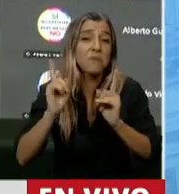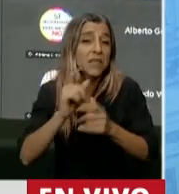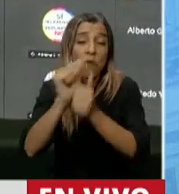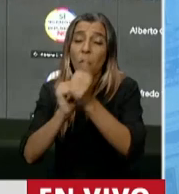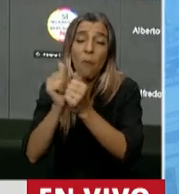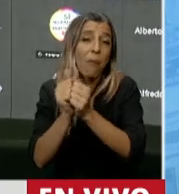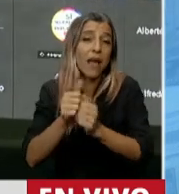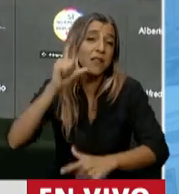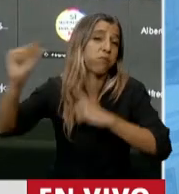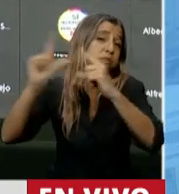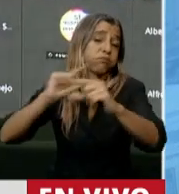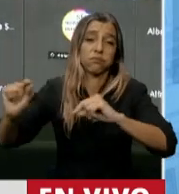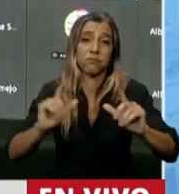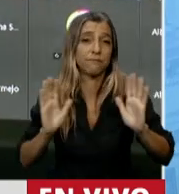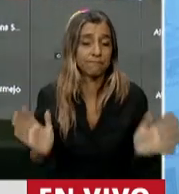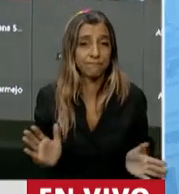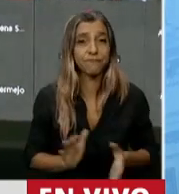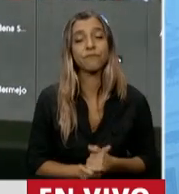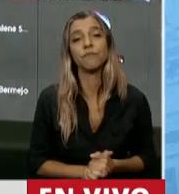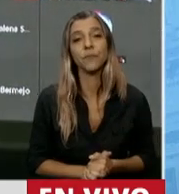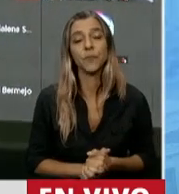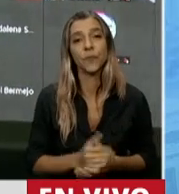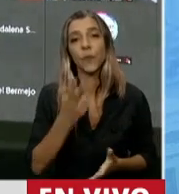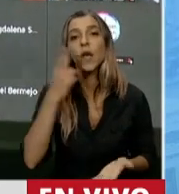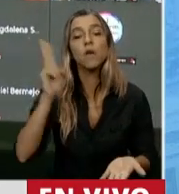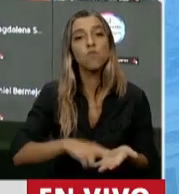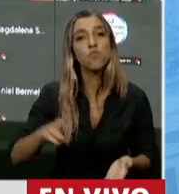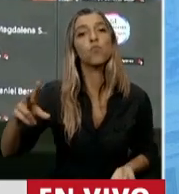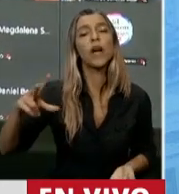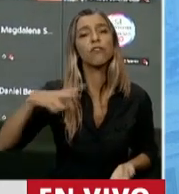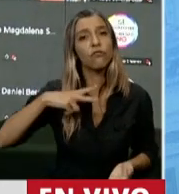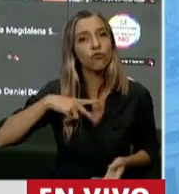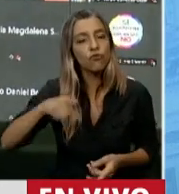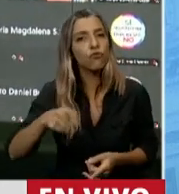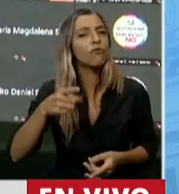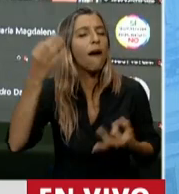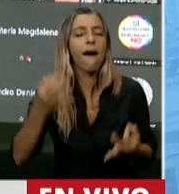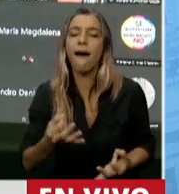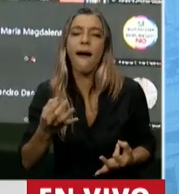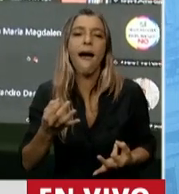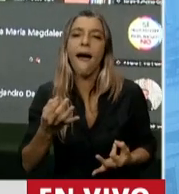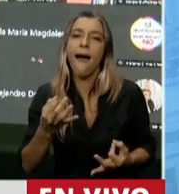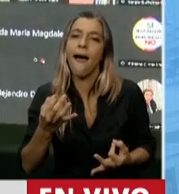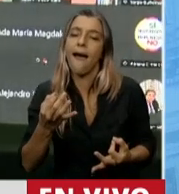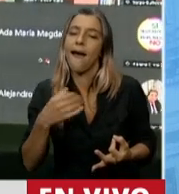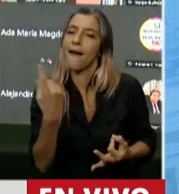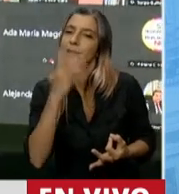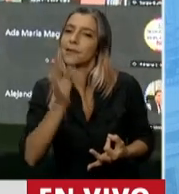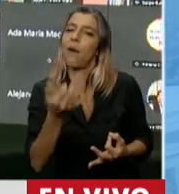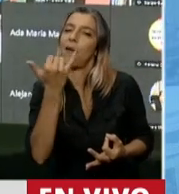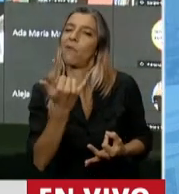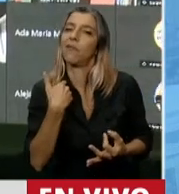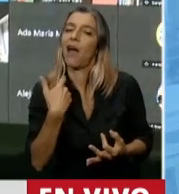sin coparticipar. El impuesto a la riqueza tiene tras de sí financiar la